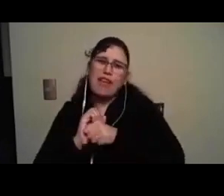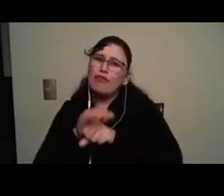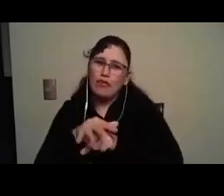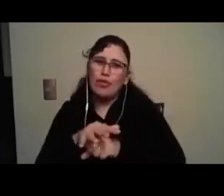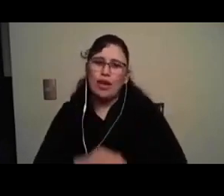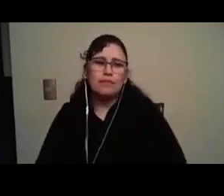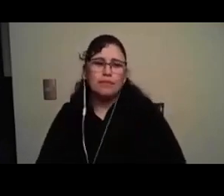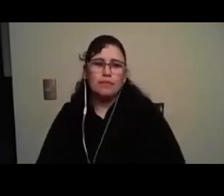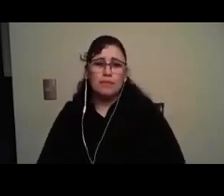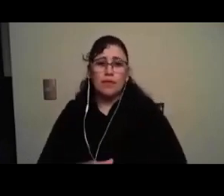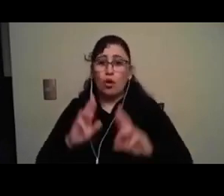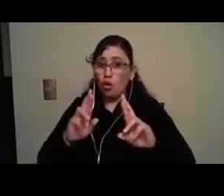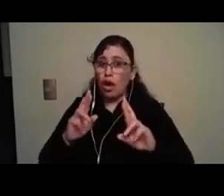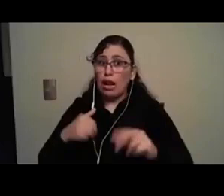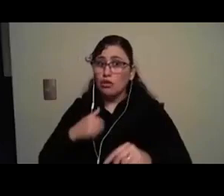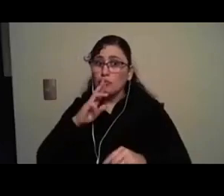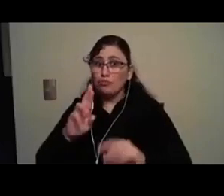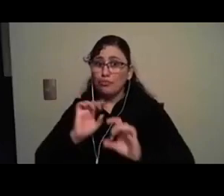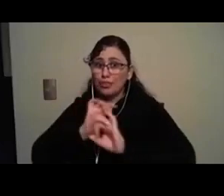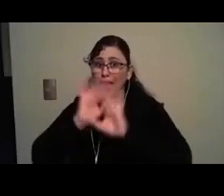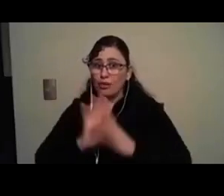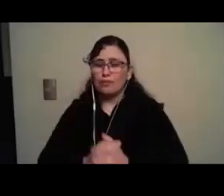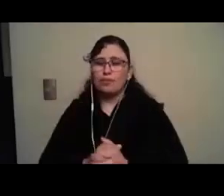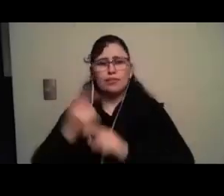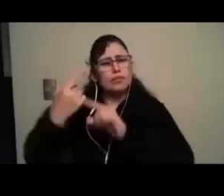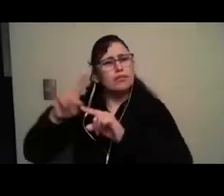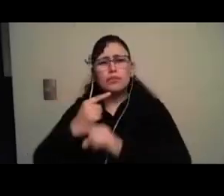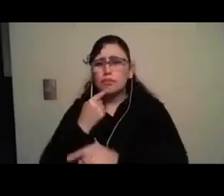Espero haber respondido a alguna otra pregunta.